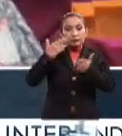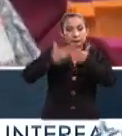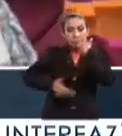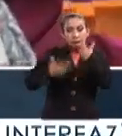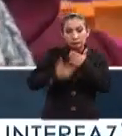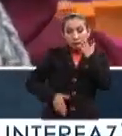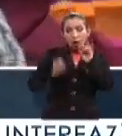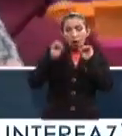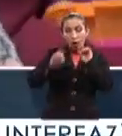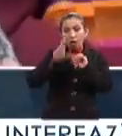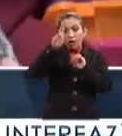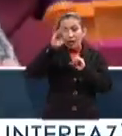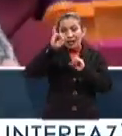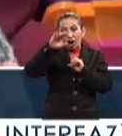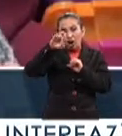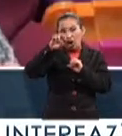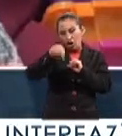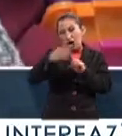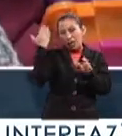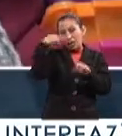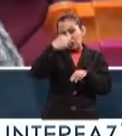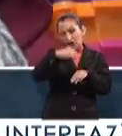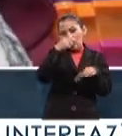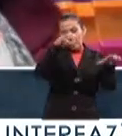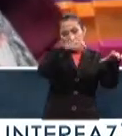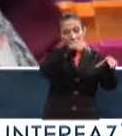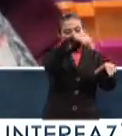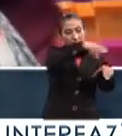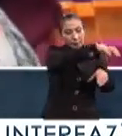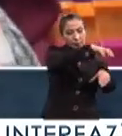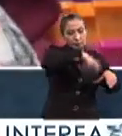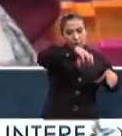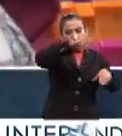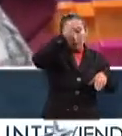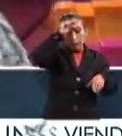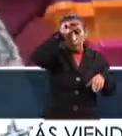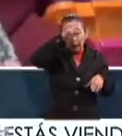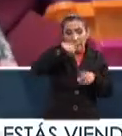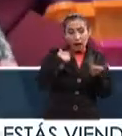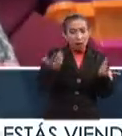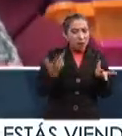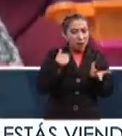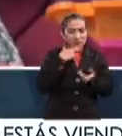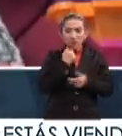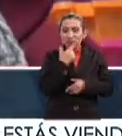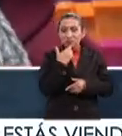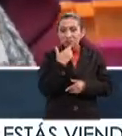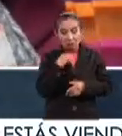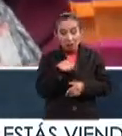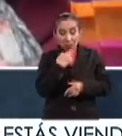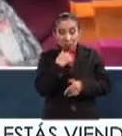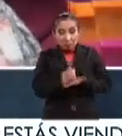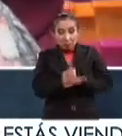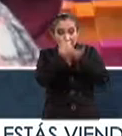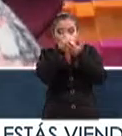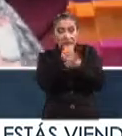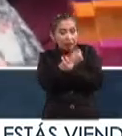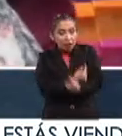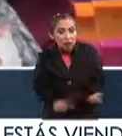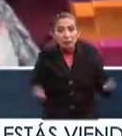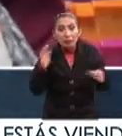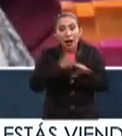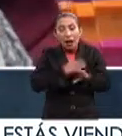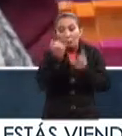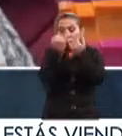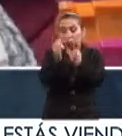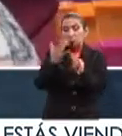talleres o los rincones, como antes se decía, aquí en Monterrey, y la verdad me funcionó súper bien. Los niños se hicieron